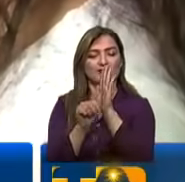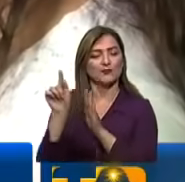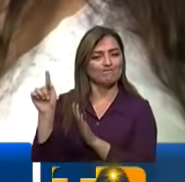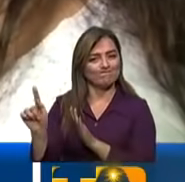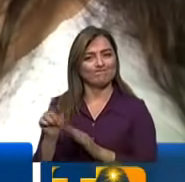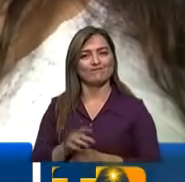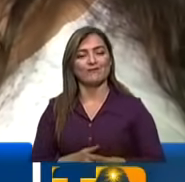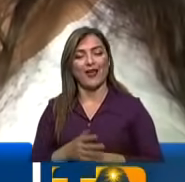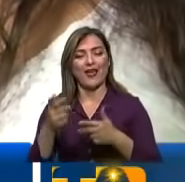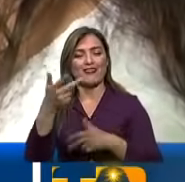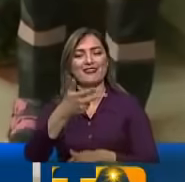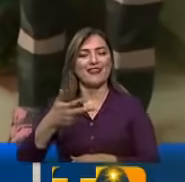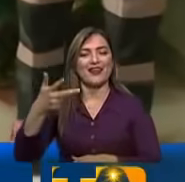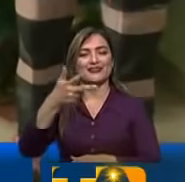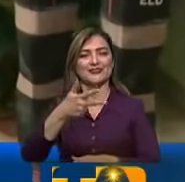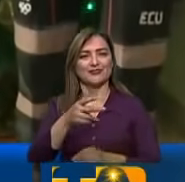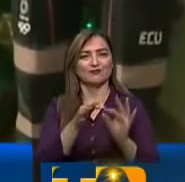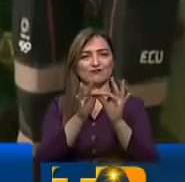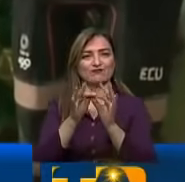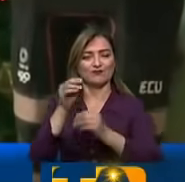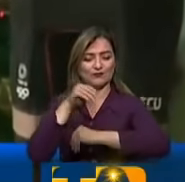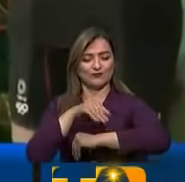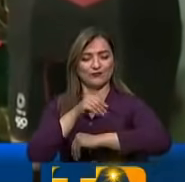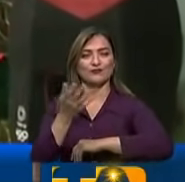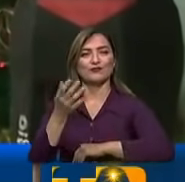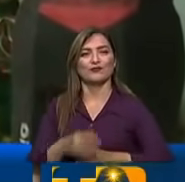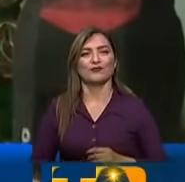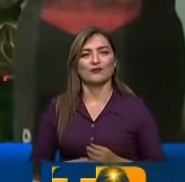decidió recrearlos y convertirlos en monigotes.